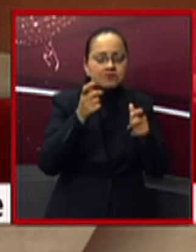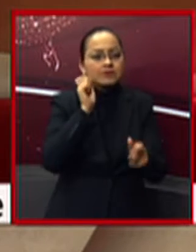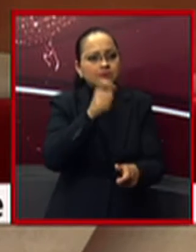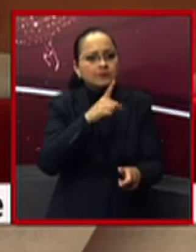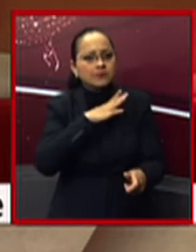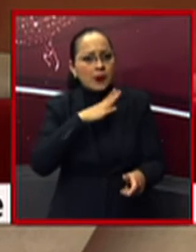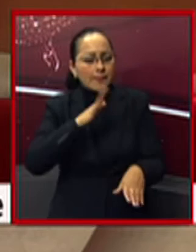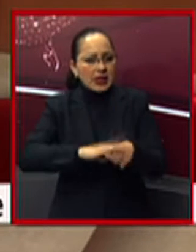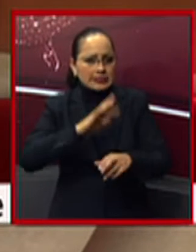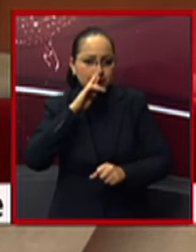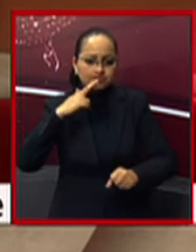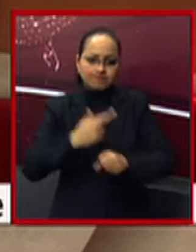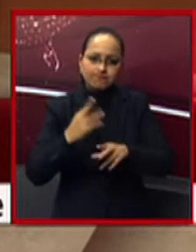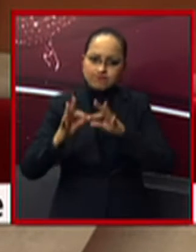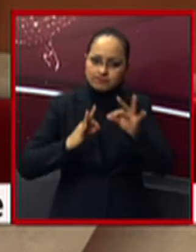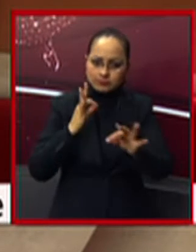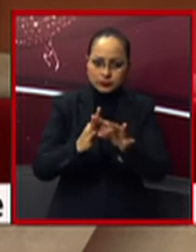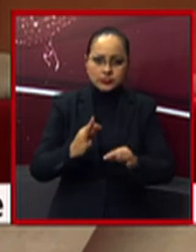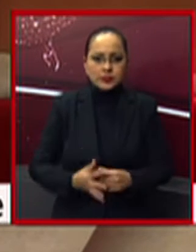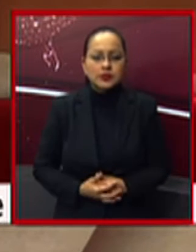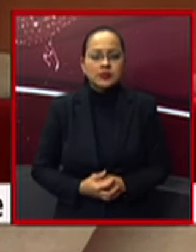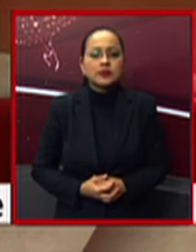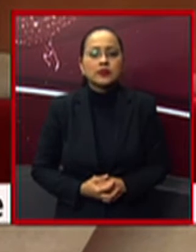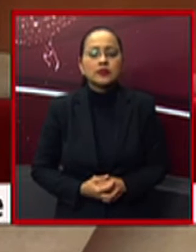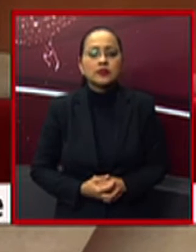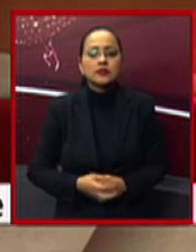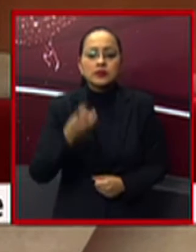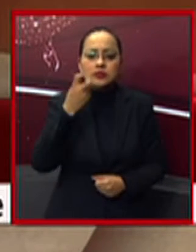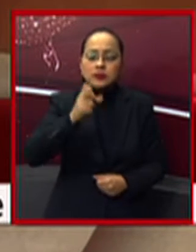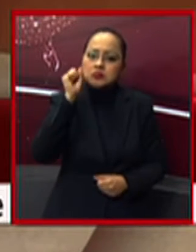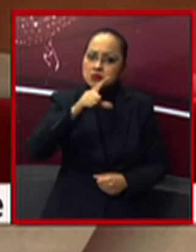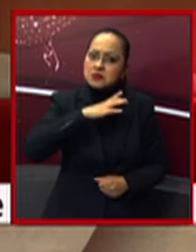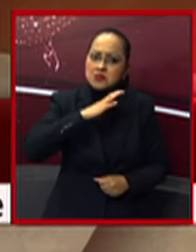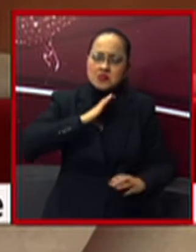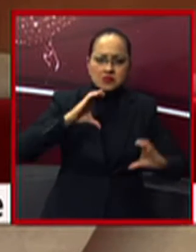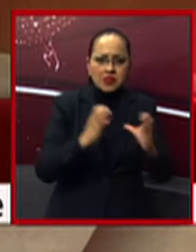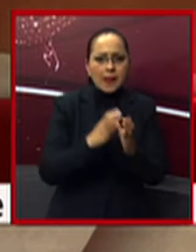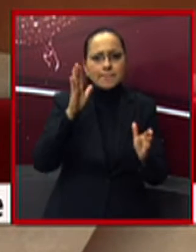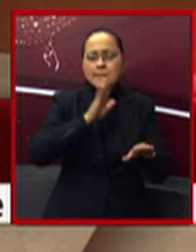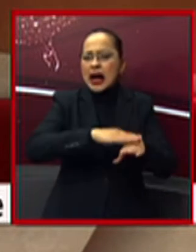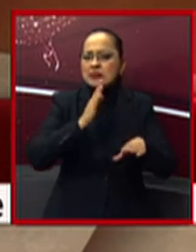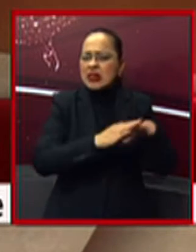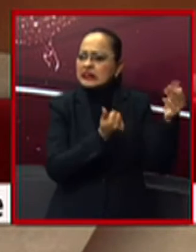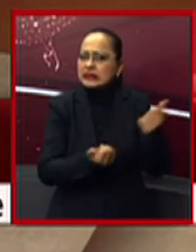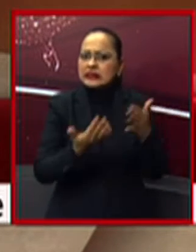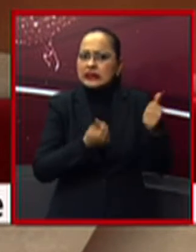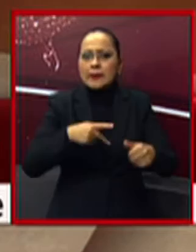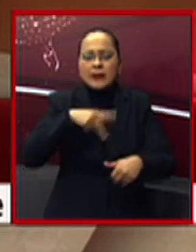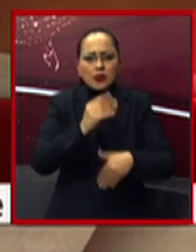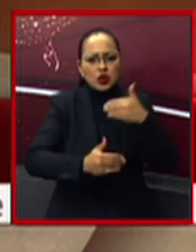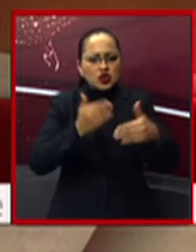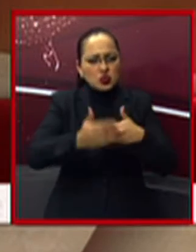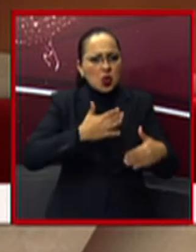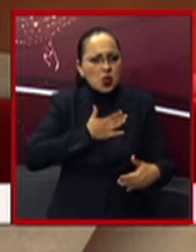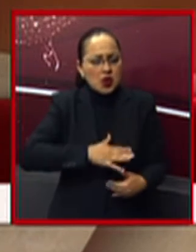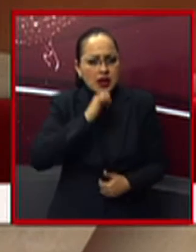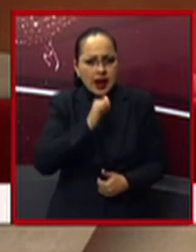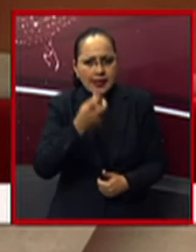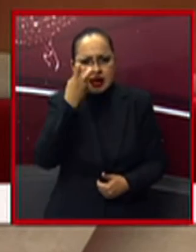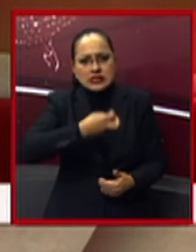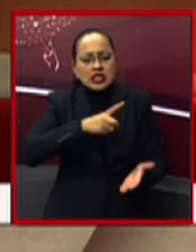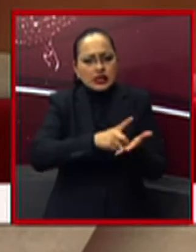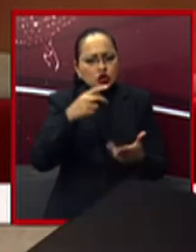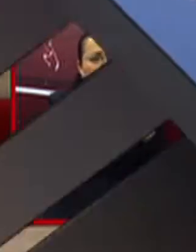legítima corresponsabilidad. No pueden aceptarse más deportaciones sin procedimientos justos que vulneren los